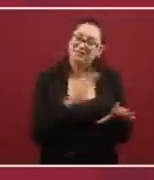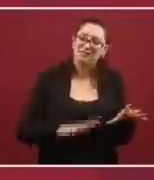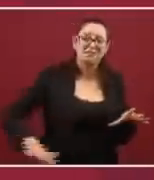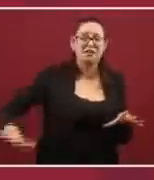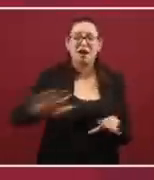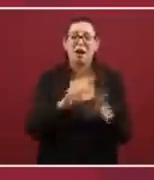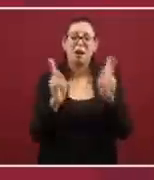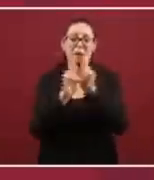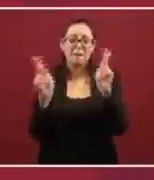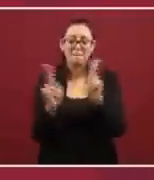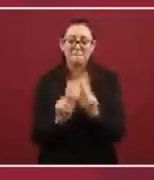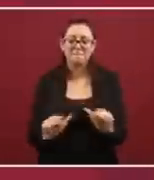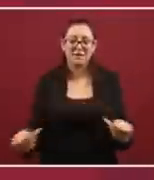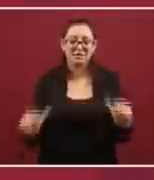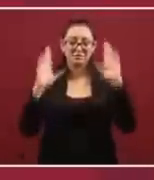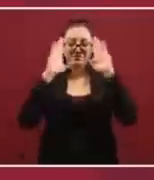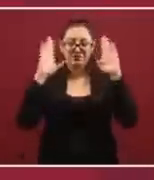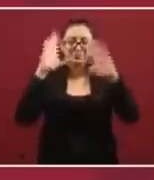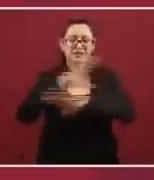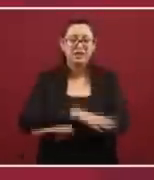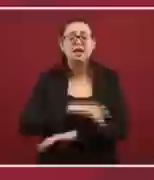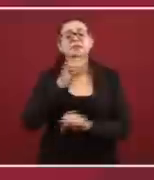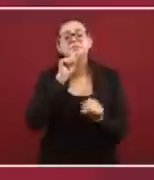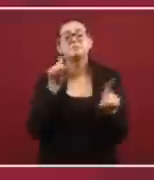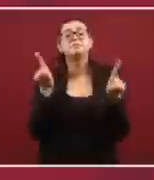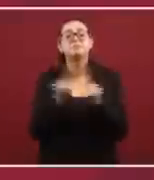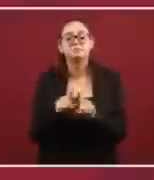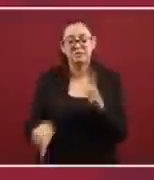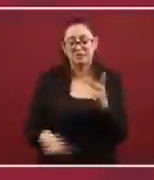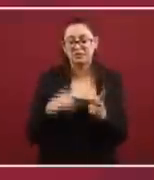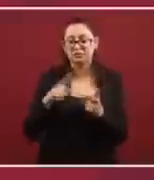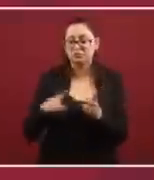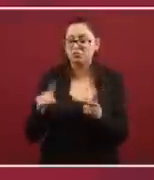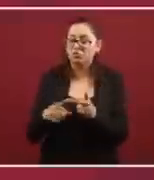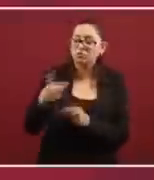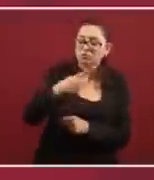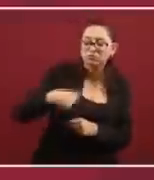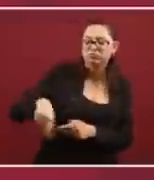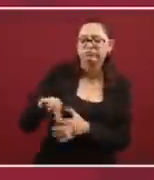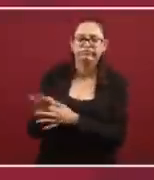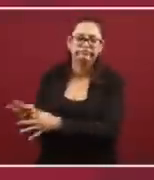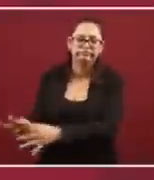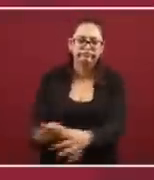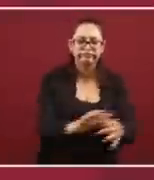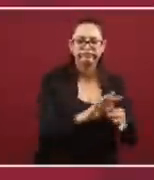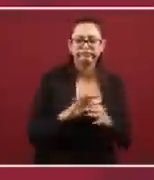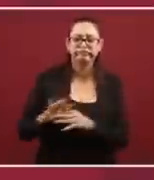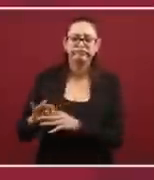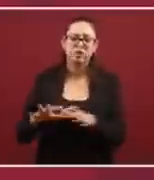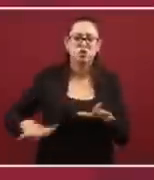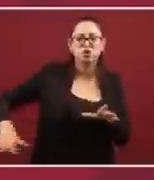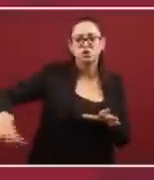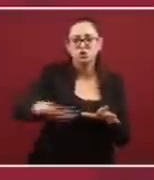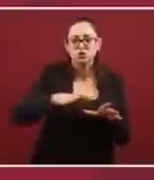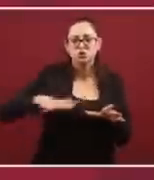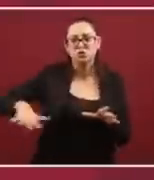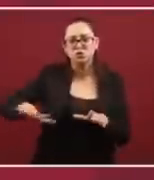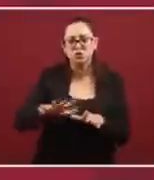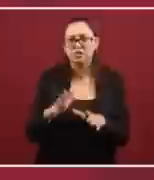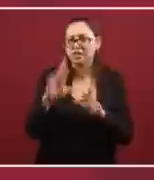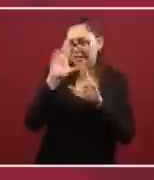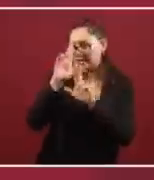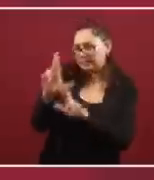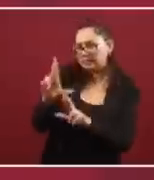buscar los mecanismos que nos permitan reconstruir el tejido social las condiciones para que respetando a sus